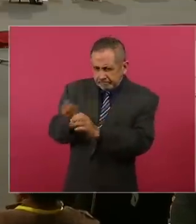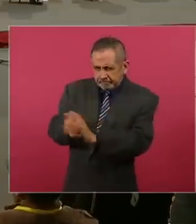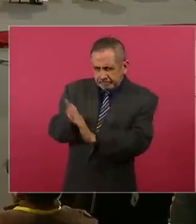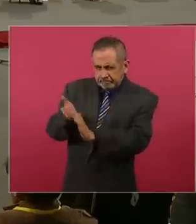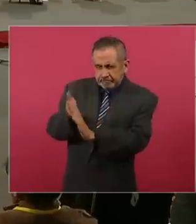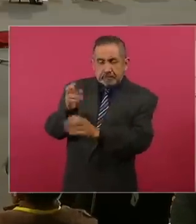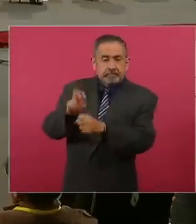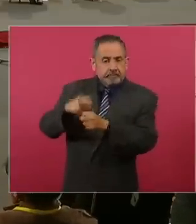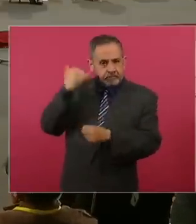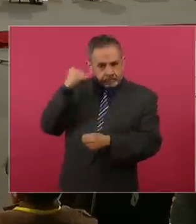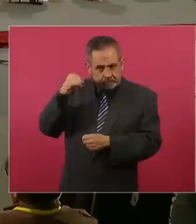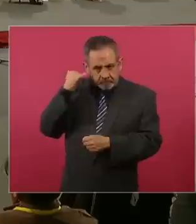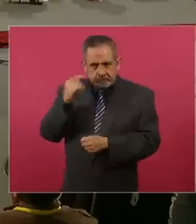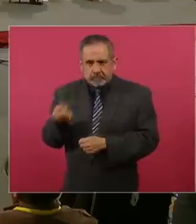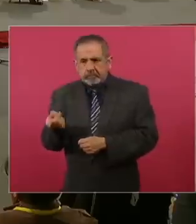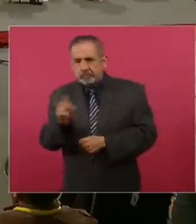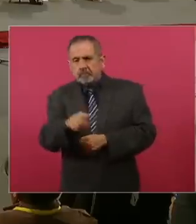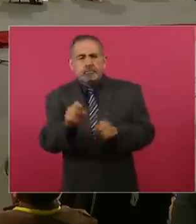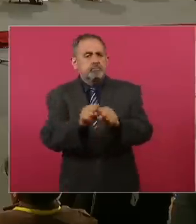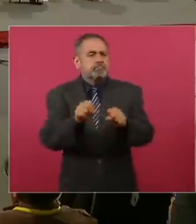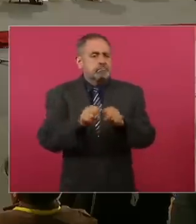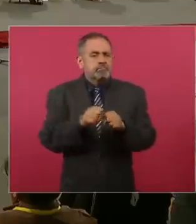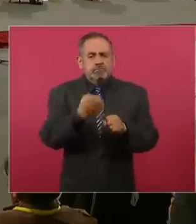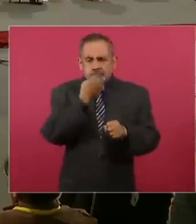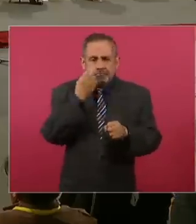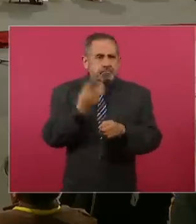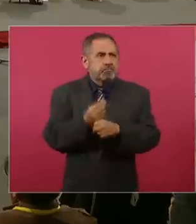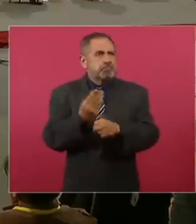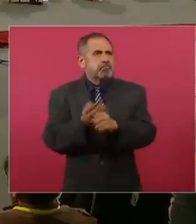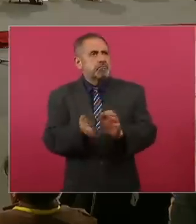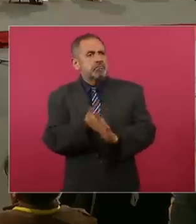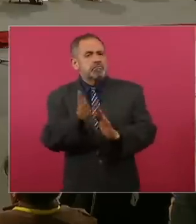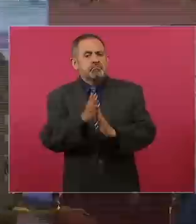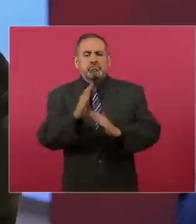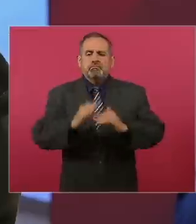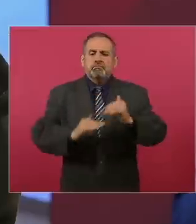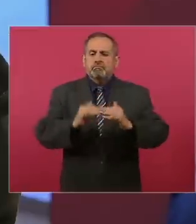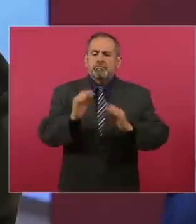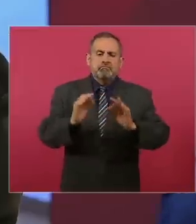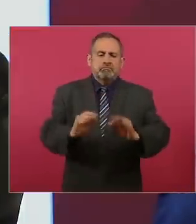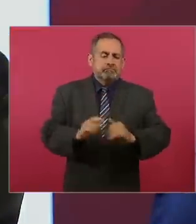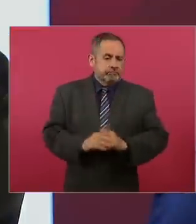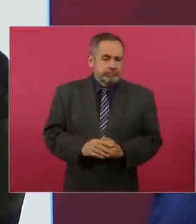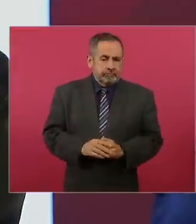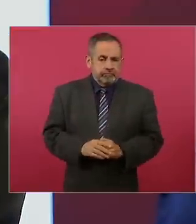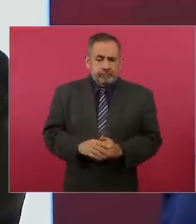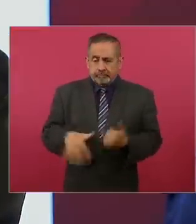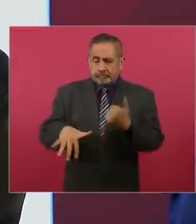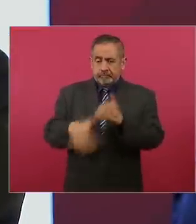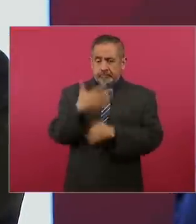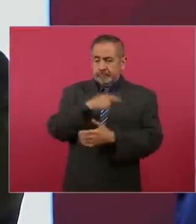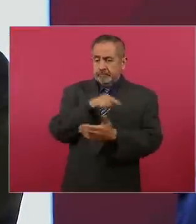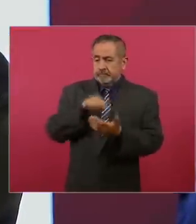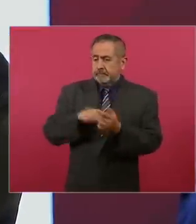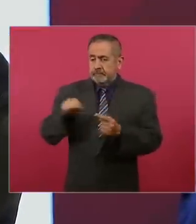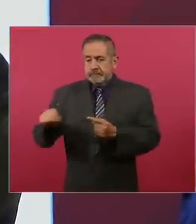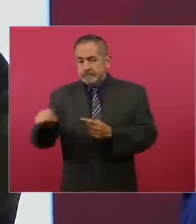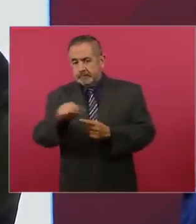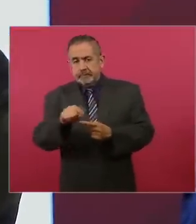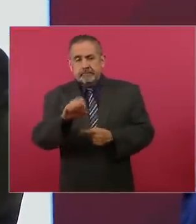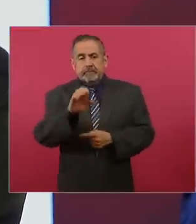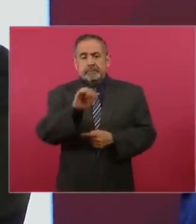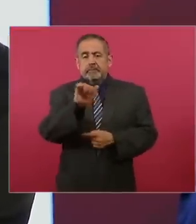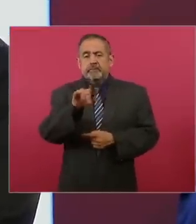y construcción de aulas y escuelas. El Plan Integral de Desarrollo tiene también 15 obras de infraestructura